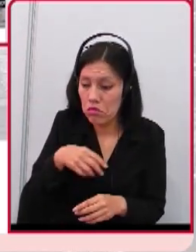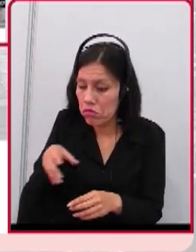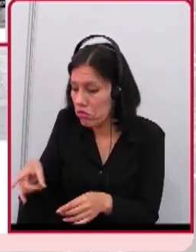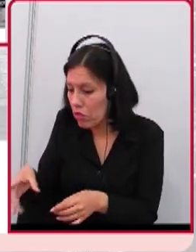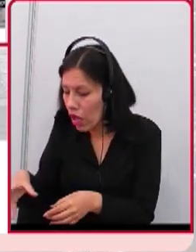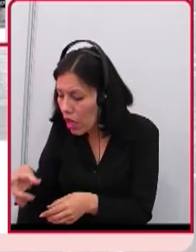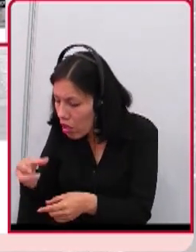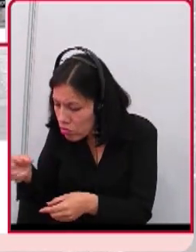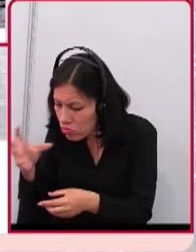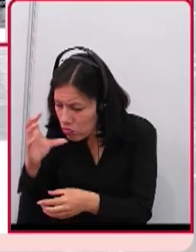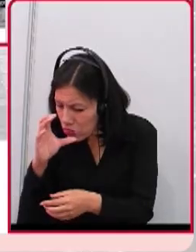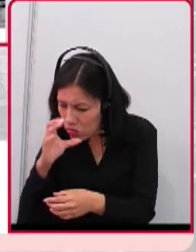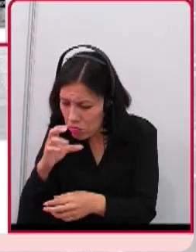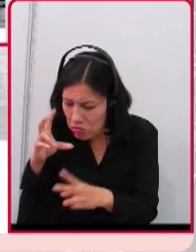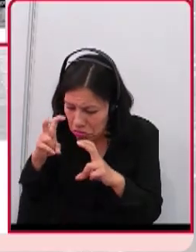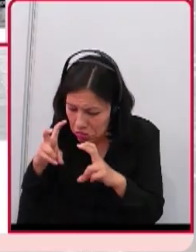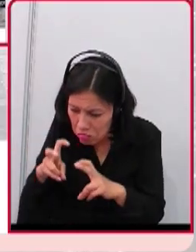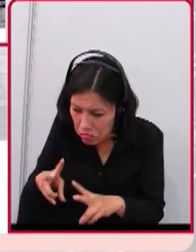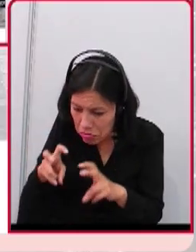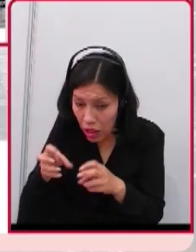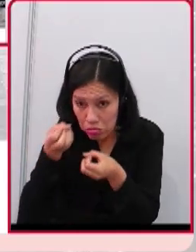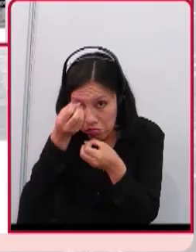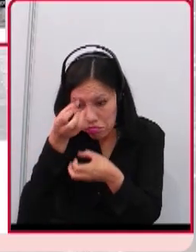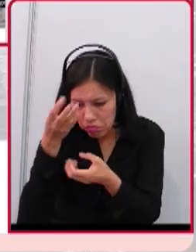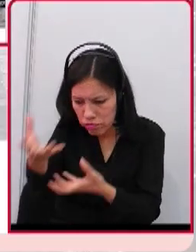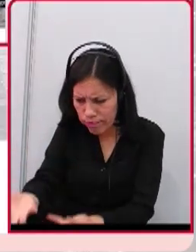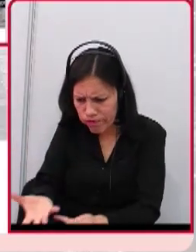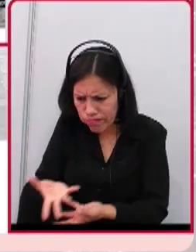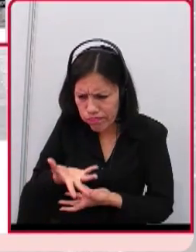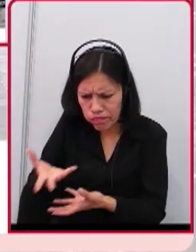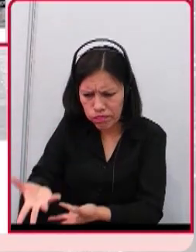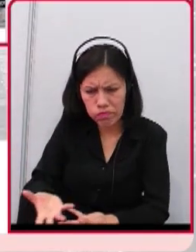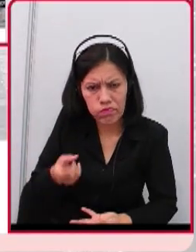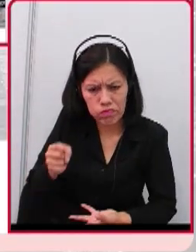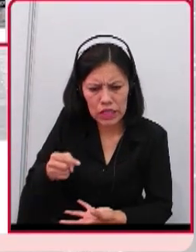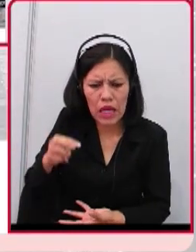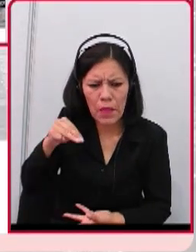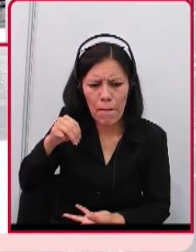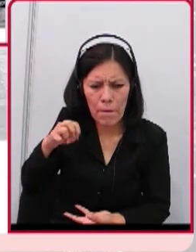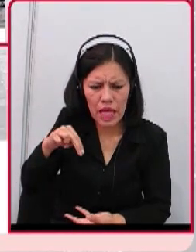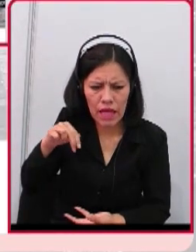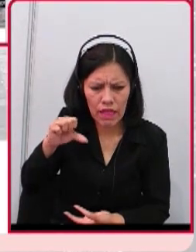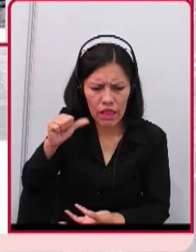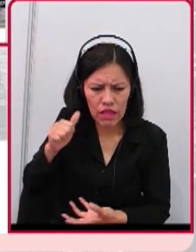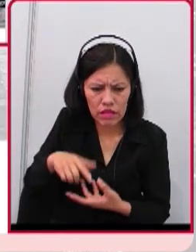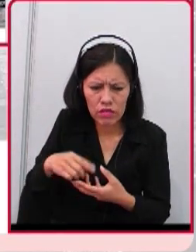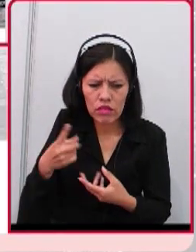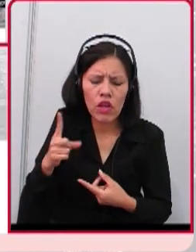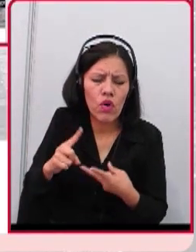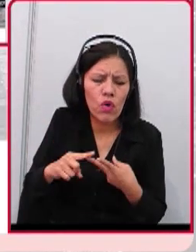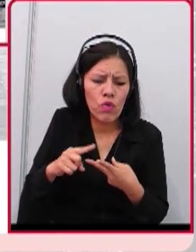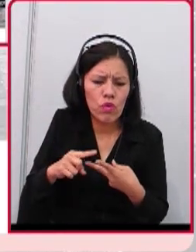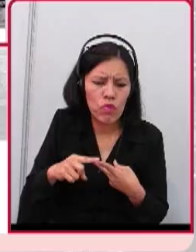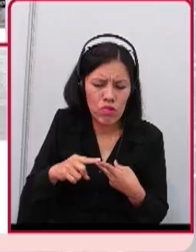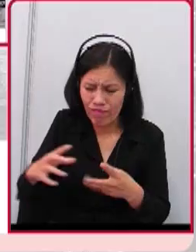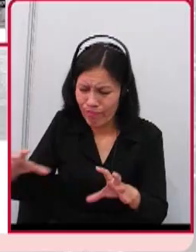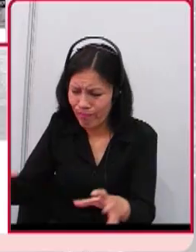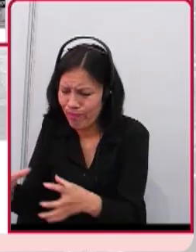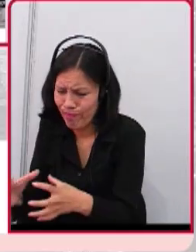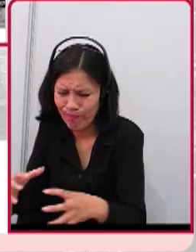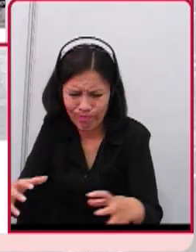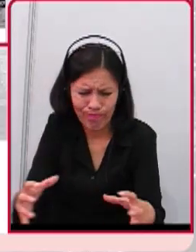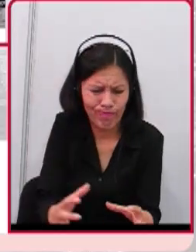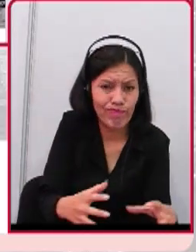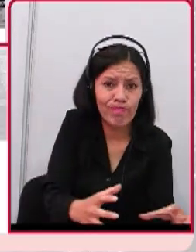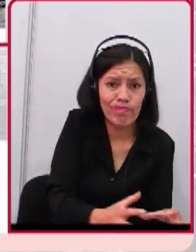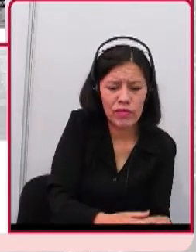que tenemos, la mineralización en menas principalmente se dan en dos tipos de lotologías. Una es en conglomerados y otra